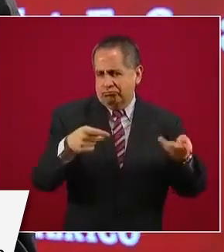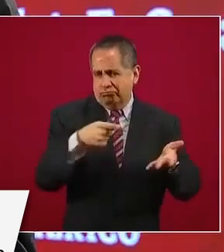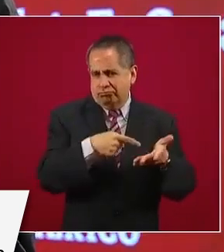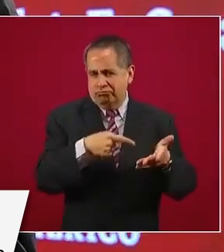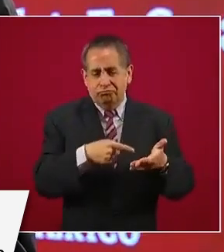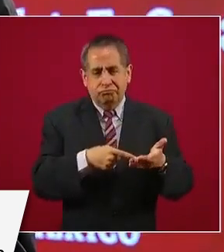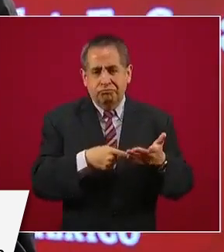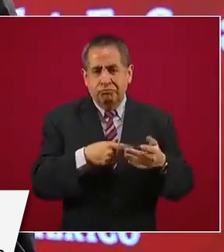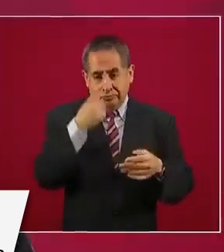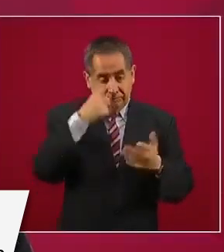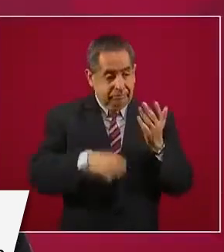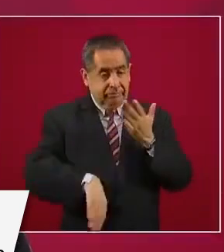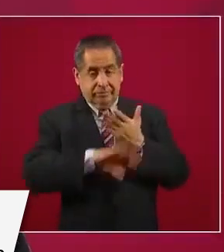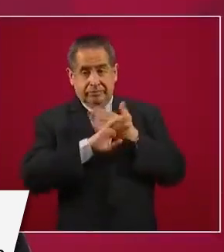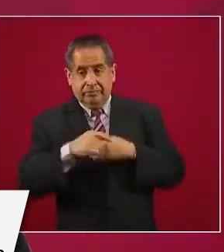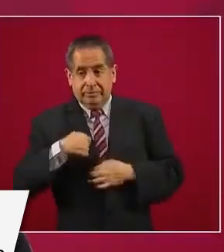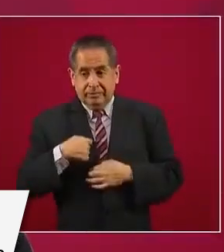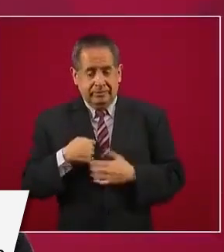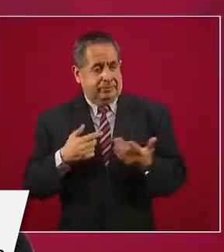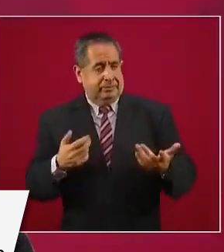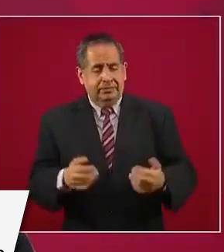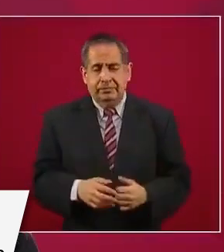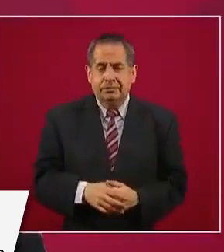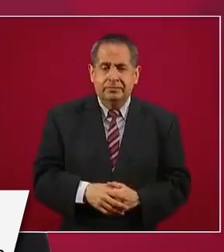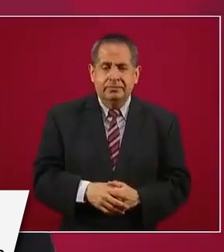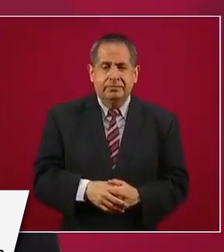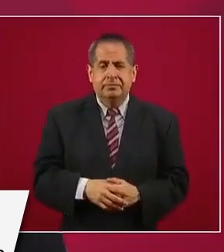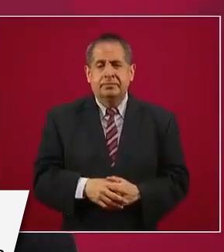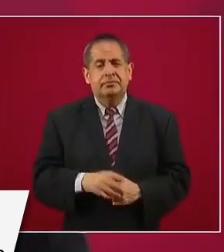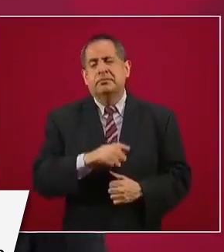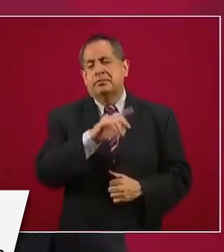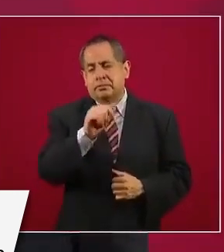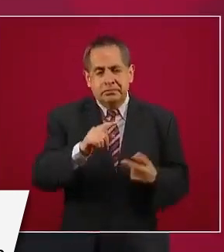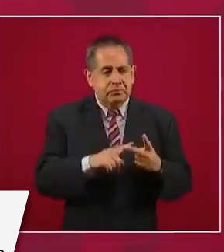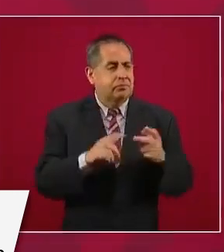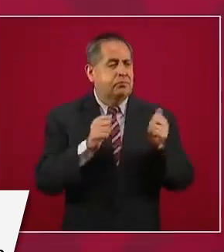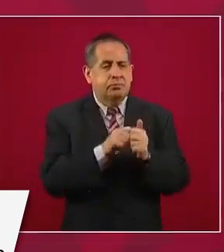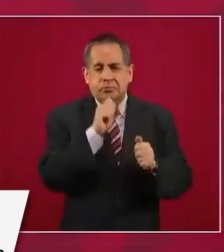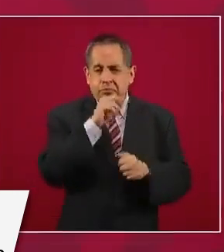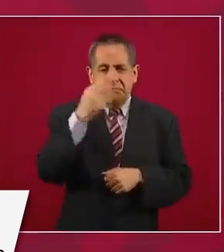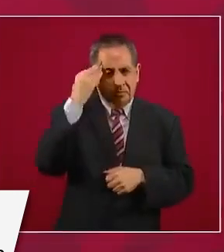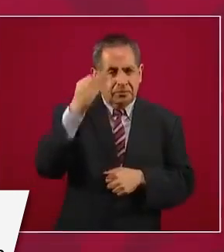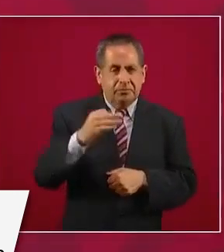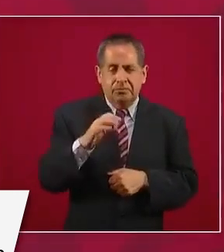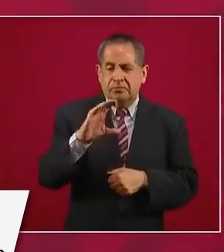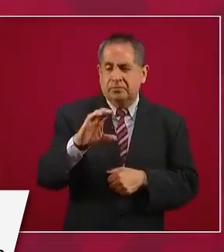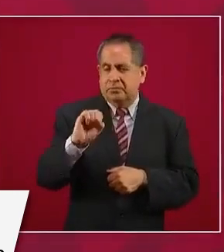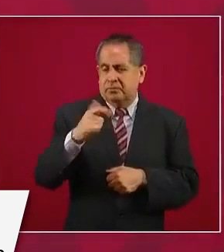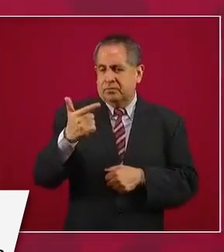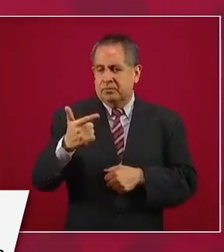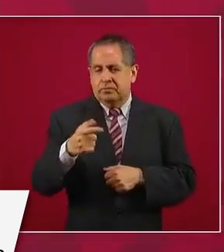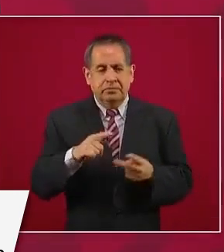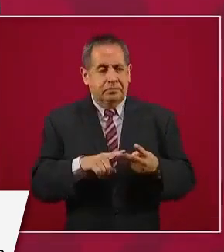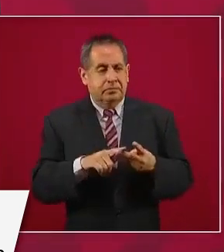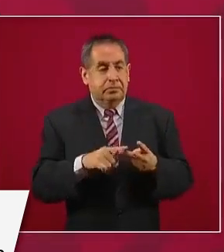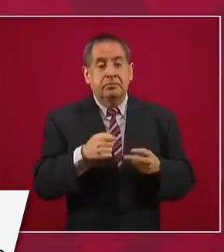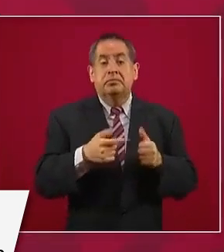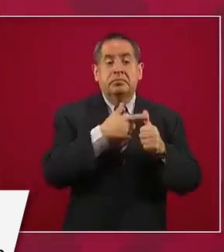en contra nuestra. Luego con Salinas, fíjense, primero periodista,